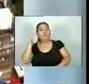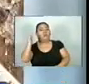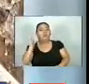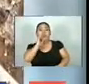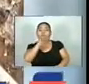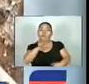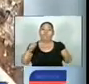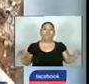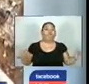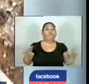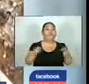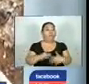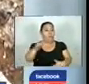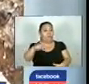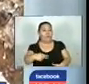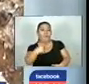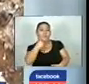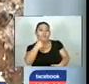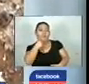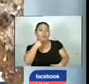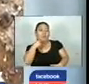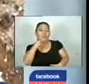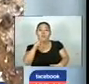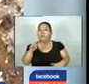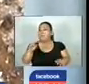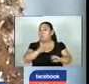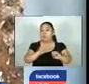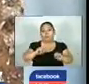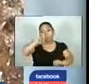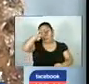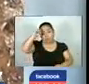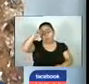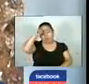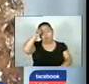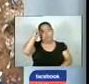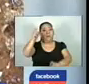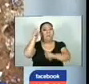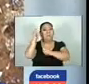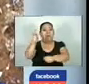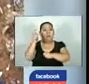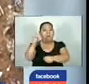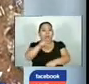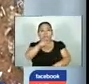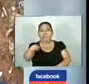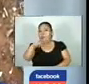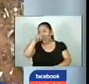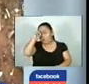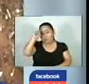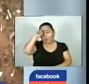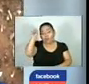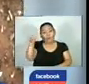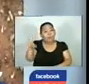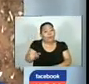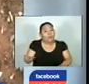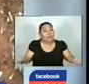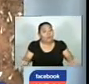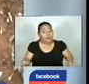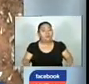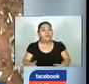para este viernes un paro de 24 horas para manifestarse contra las malas condiciones laborales del sector.